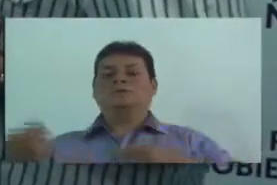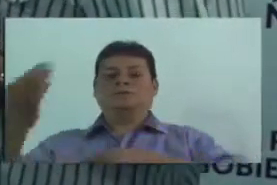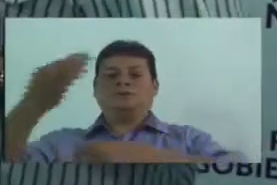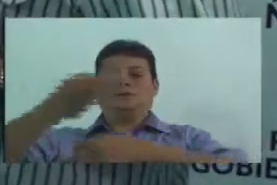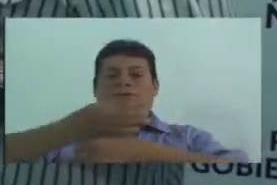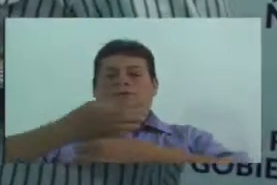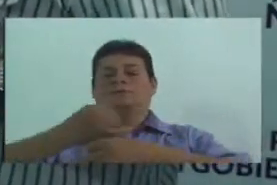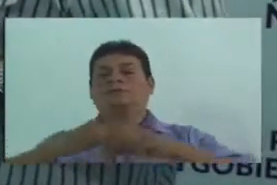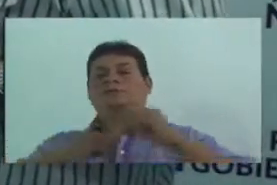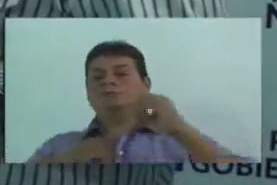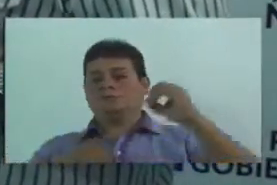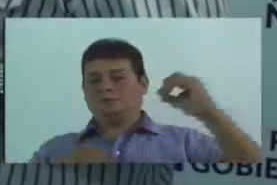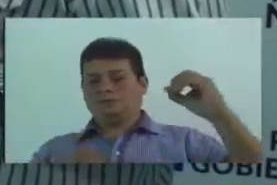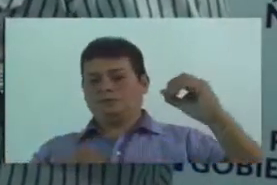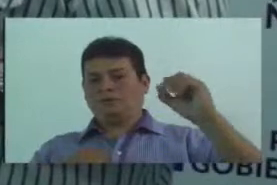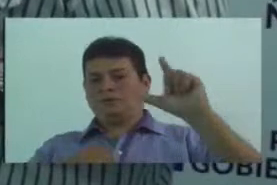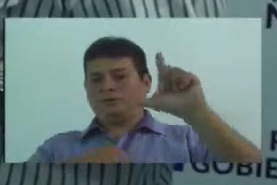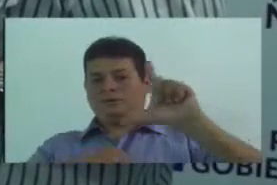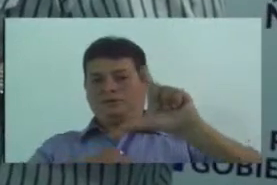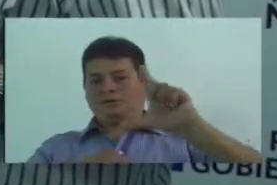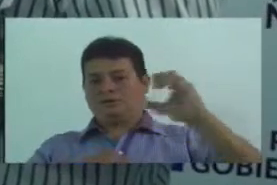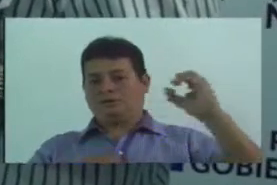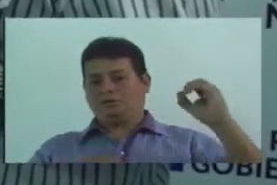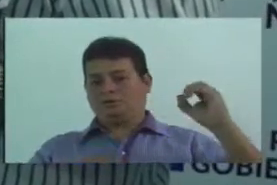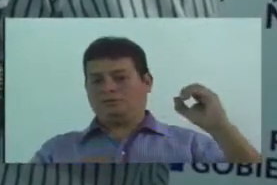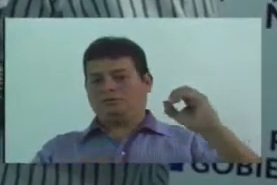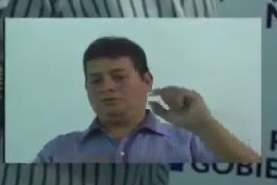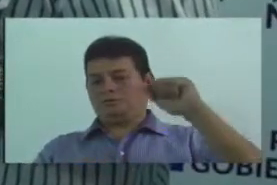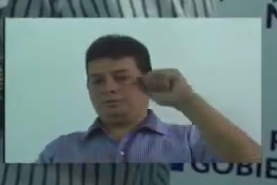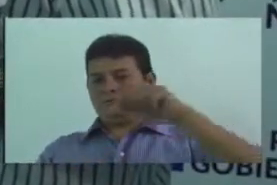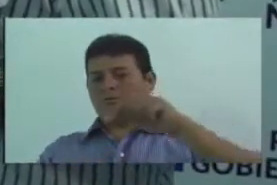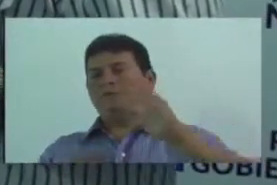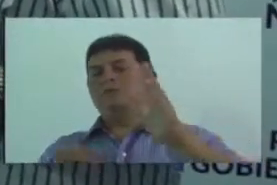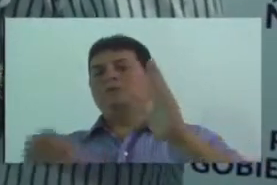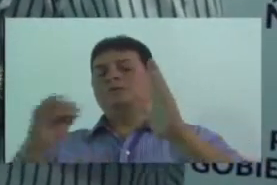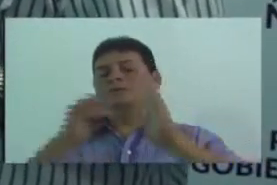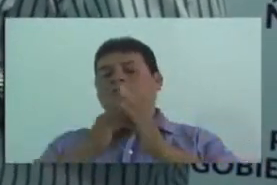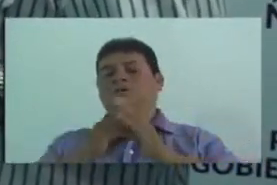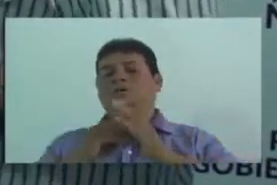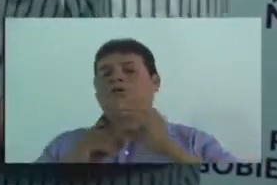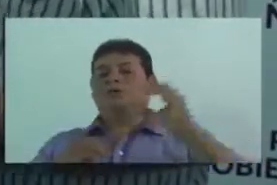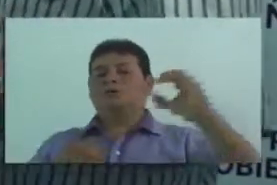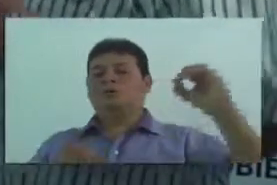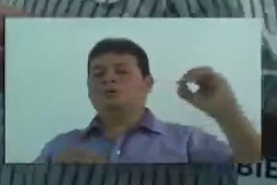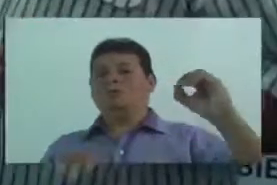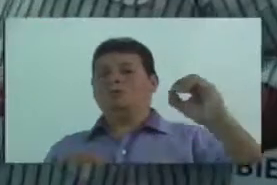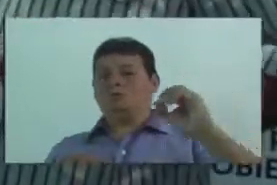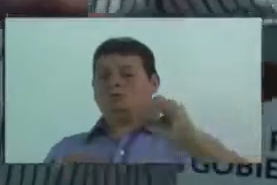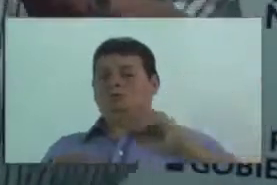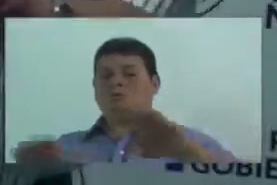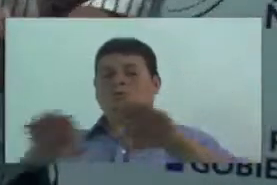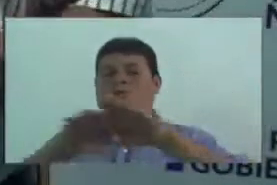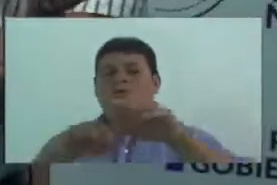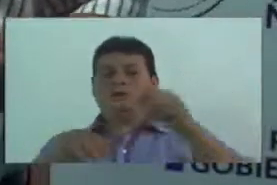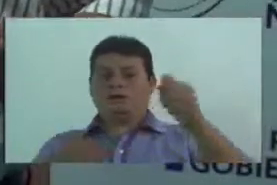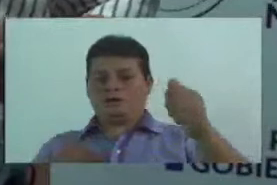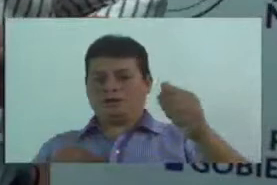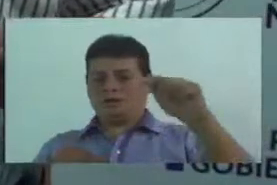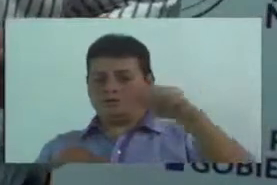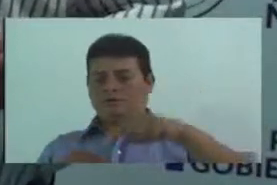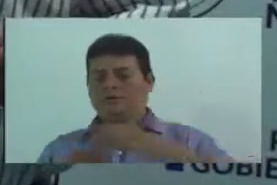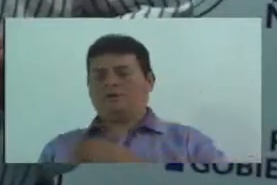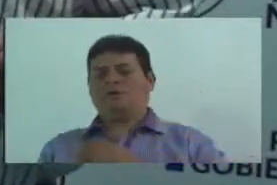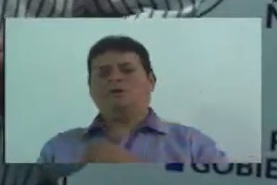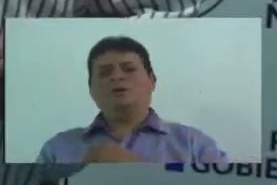semirrecta representamos por la letra, las letras OA o B. Muy bien, ¿cómo